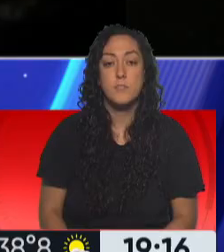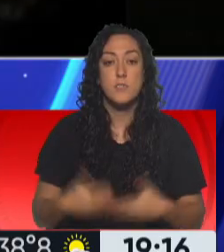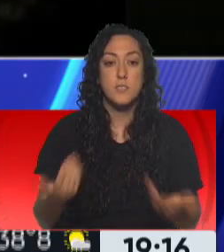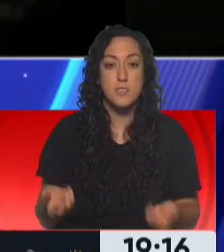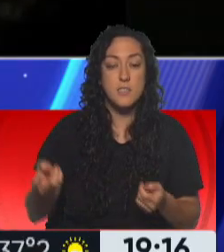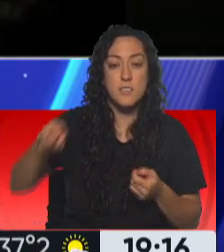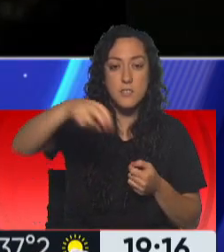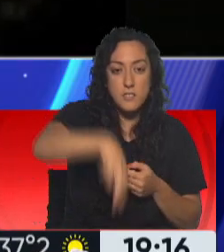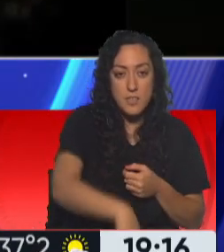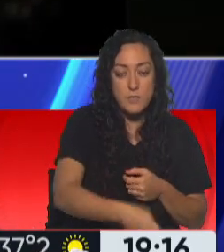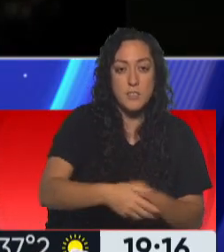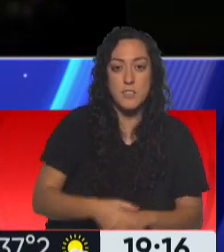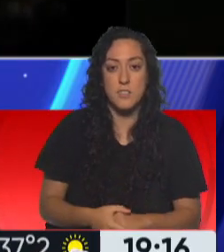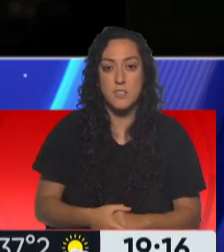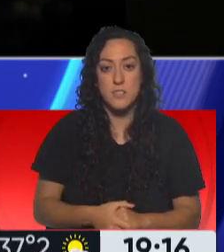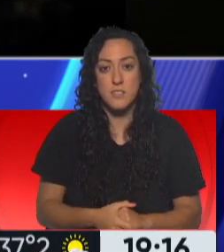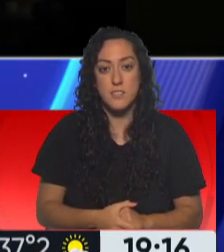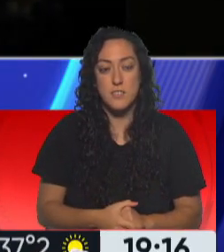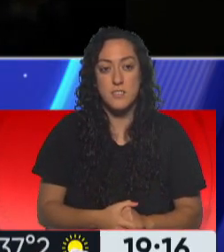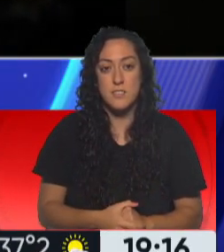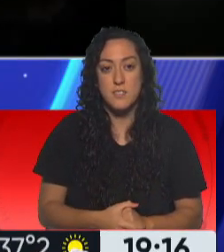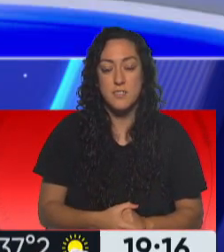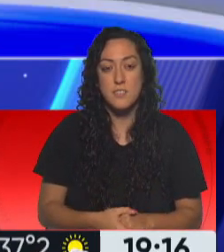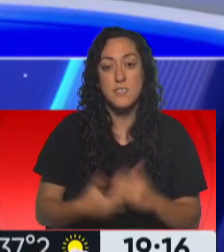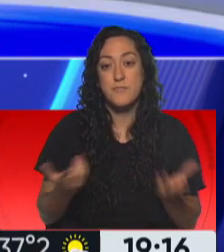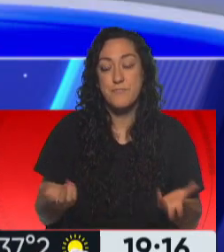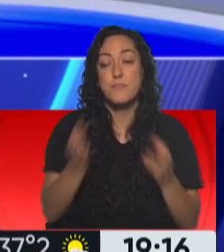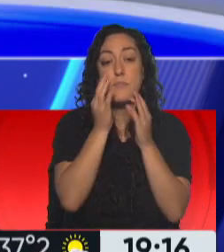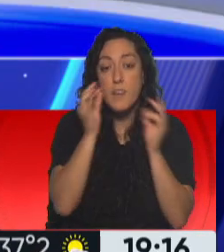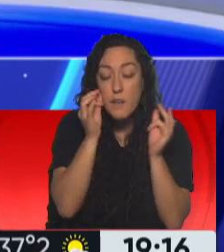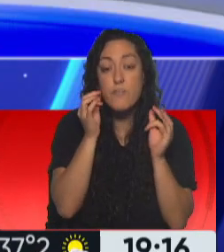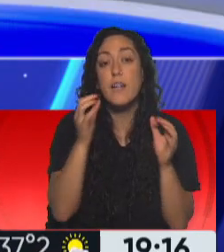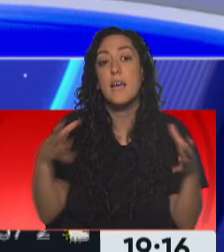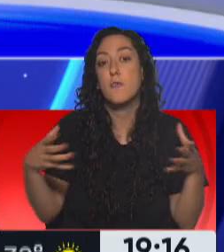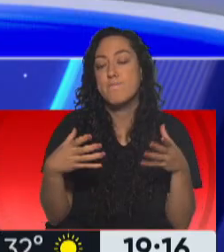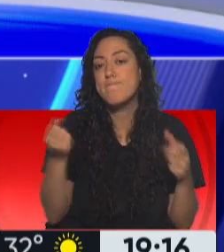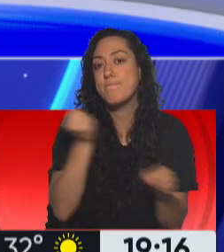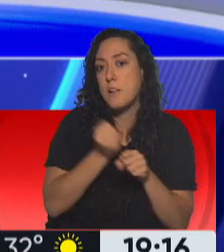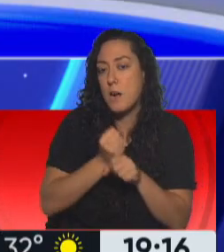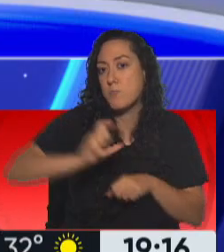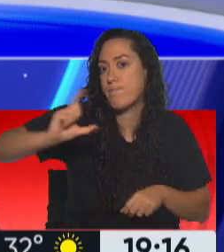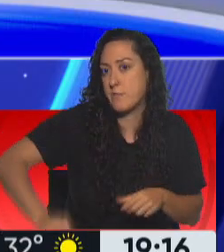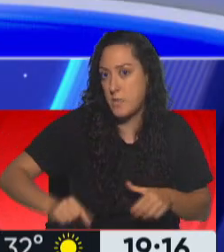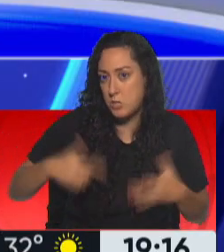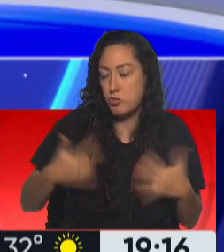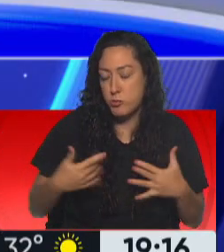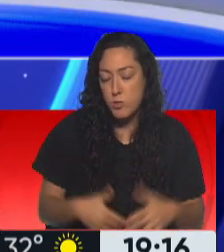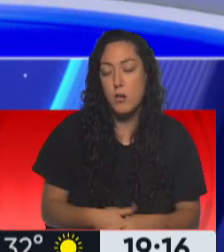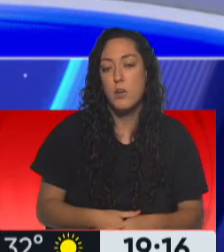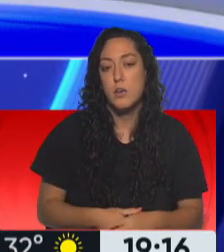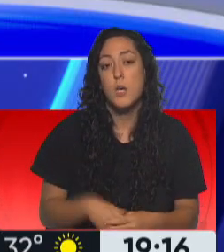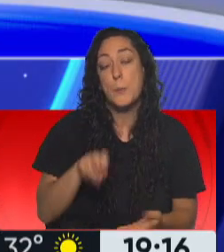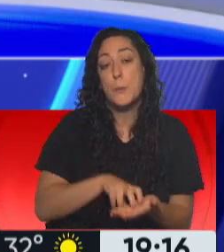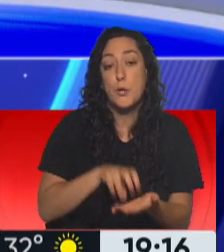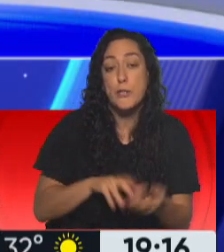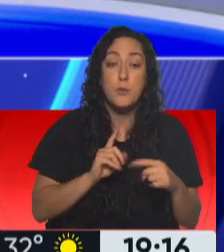y chequear que no haya ninguna pérdida. Bueno, Alfredo, allí el trabajo es intenso, es una buena